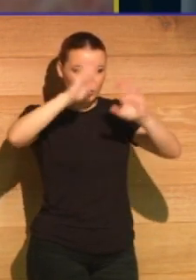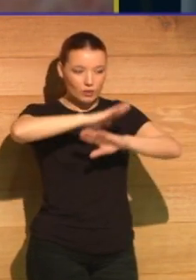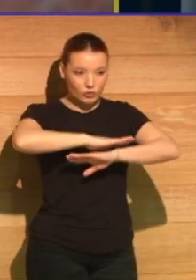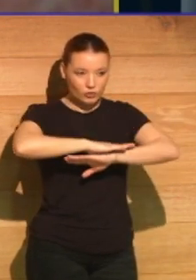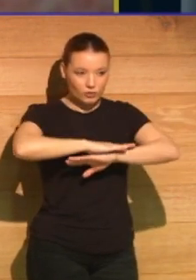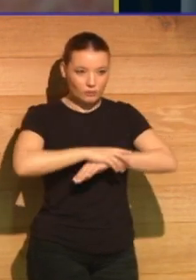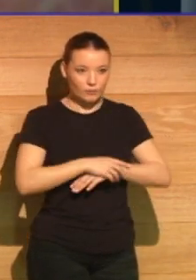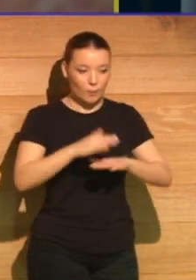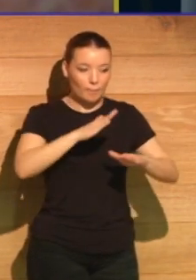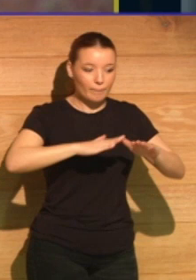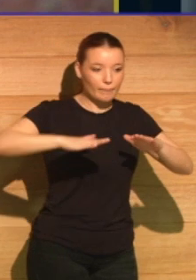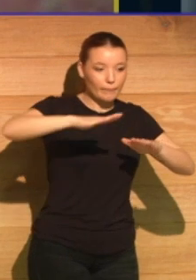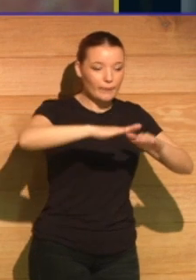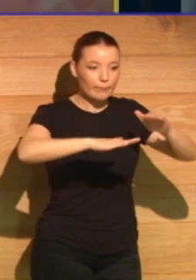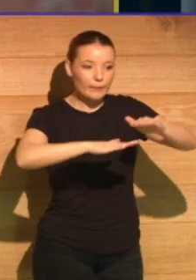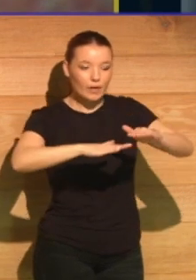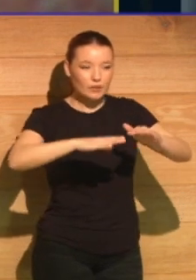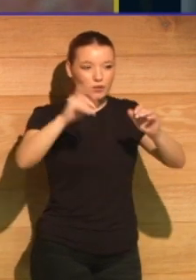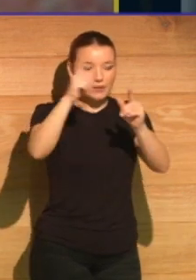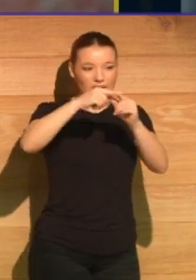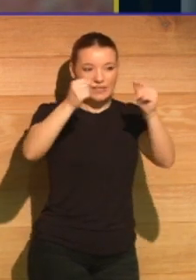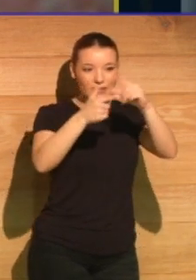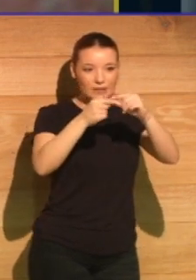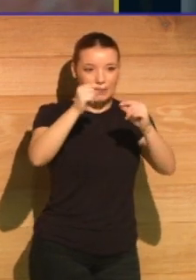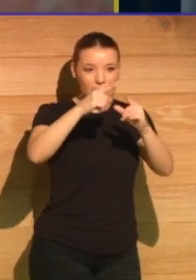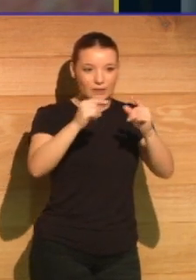pasos de estrella.